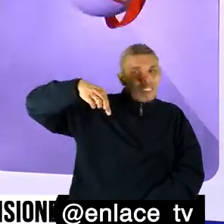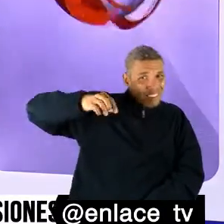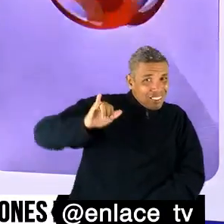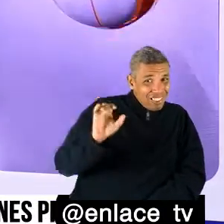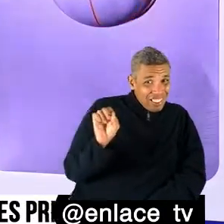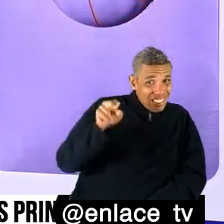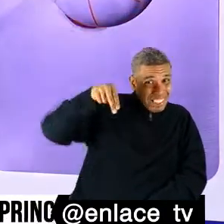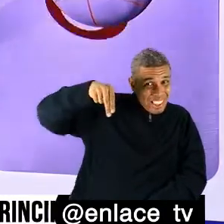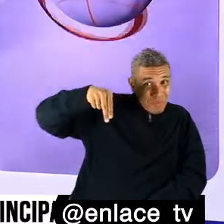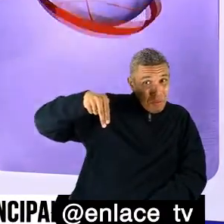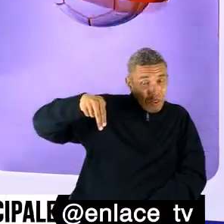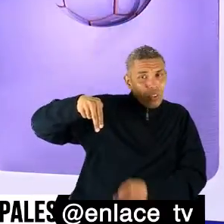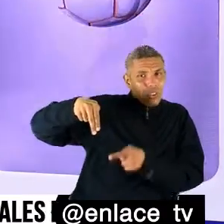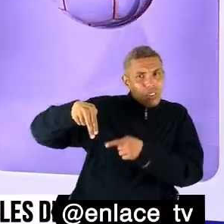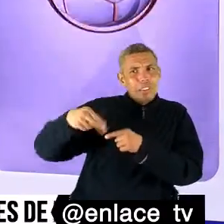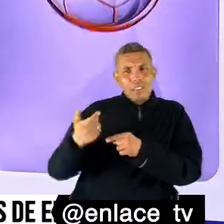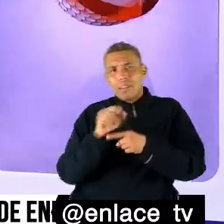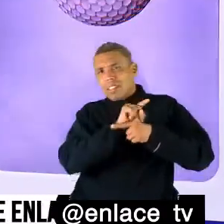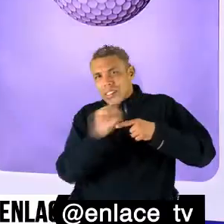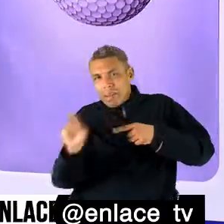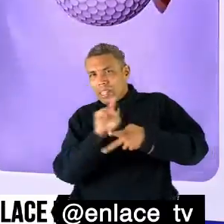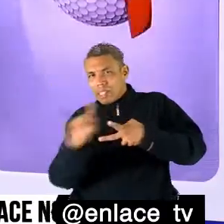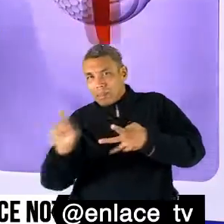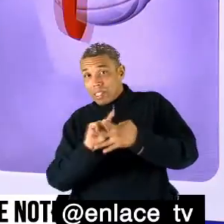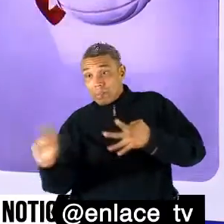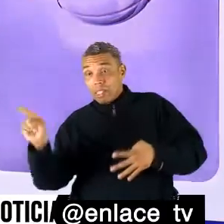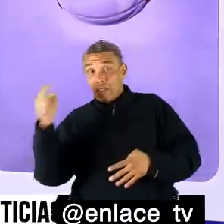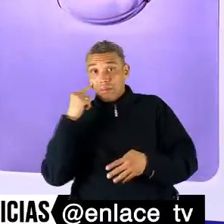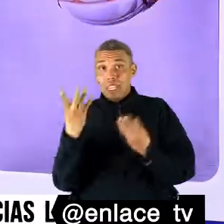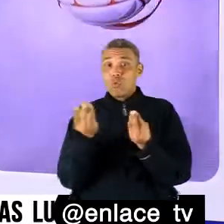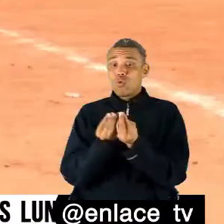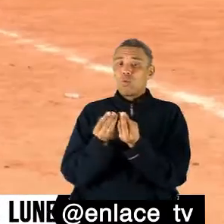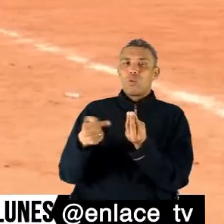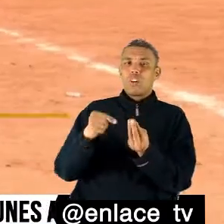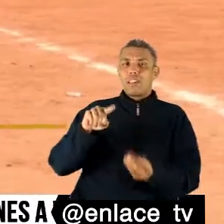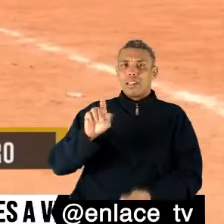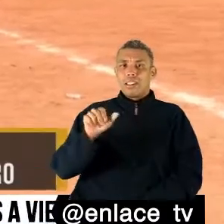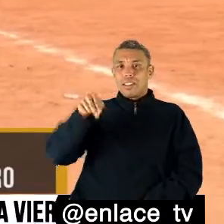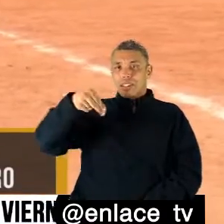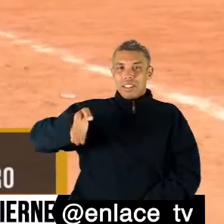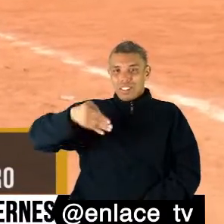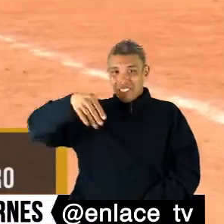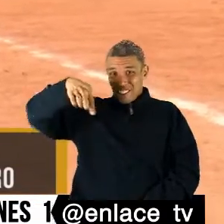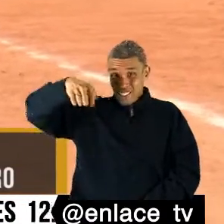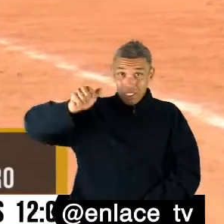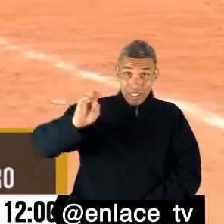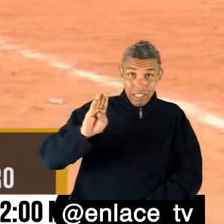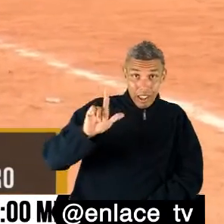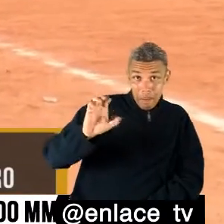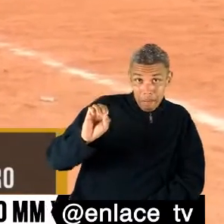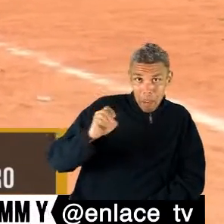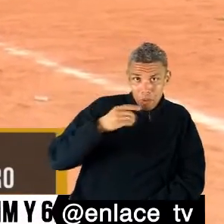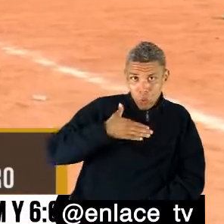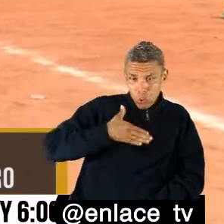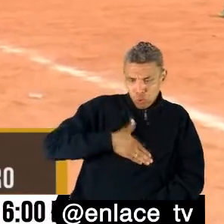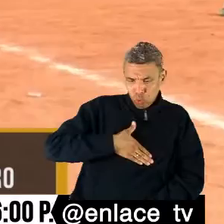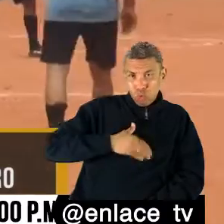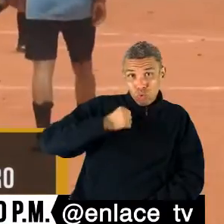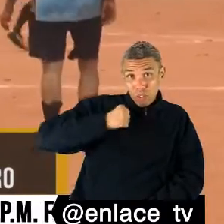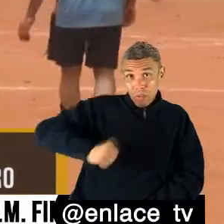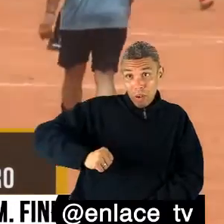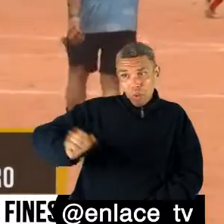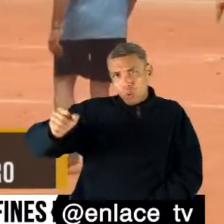cada fin de semana del equipo de San Pablo Sur de Bolívar. El equipo de fútbol Plus 40 del municipio de San Pablo Sur de